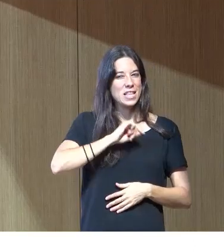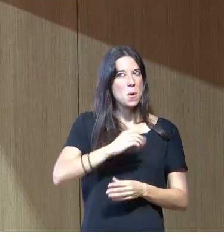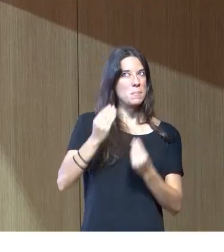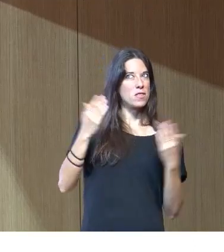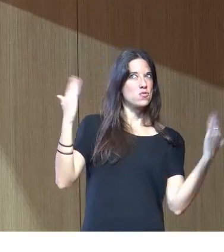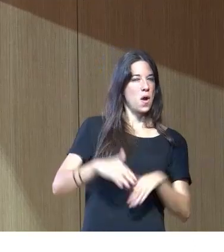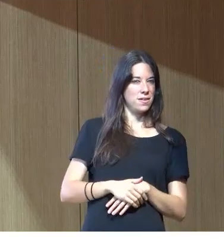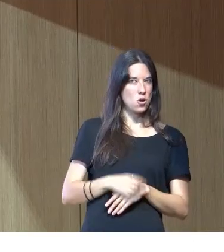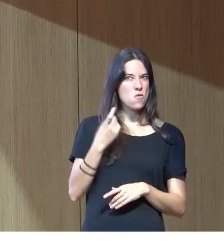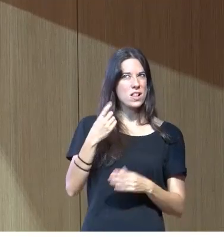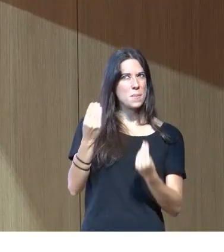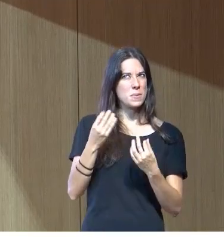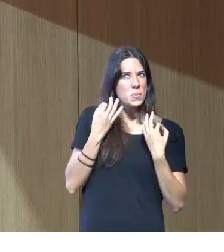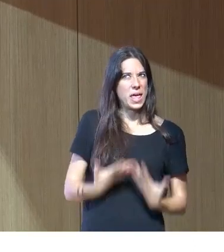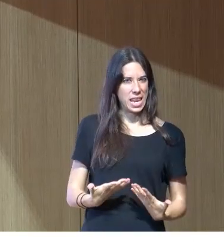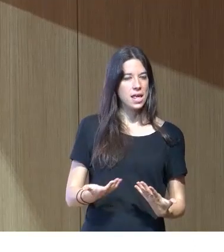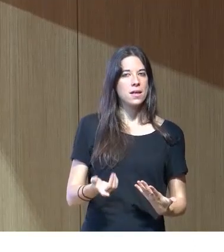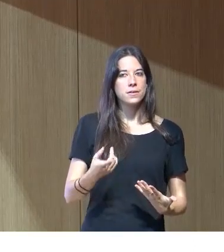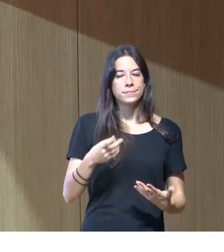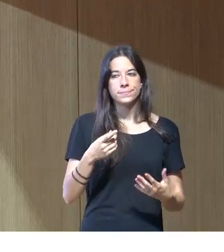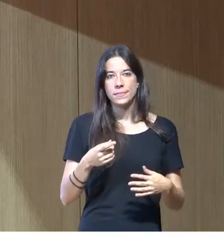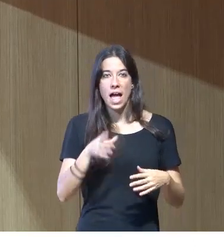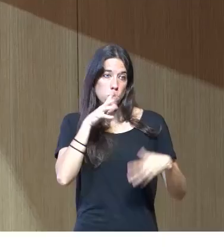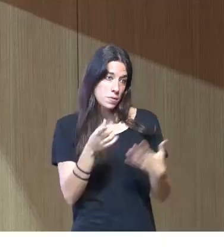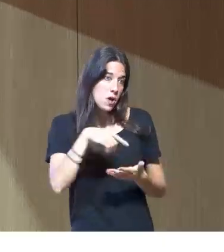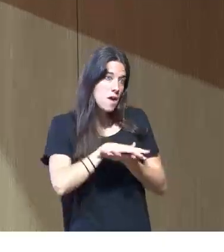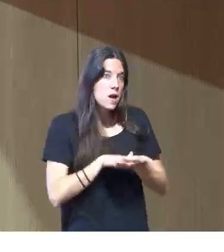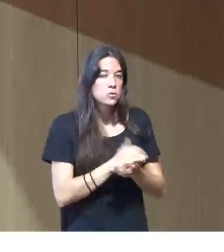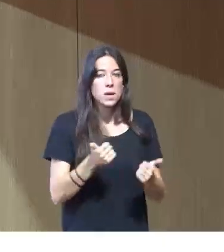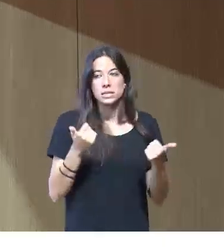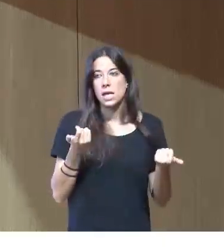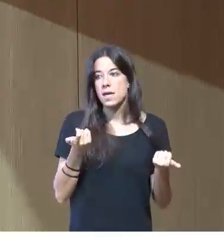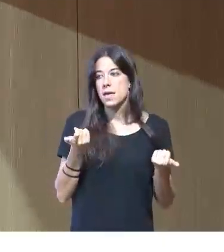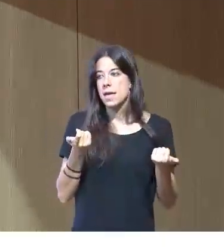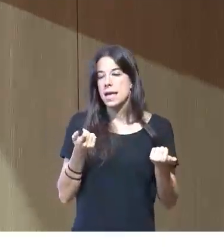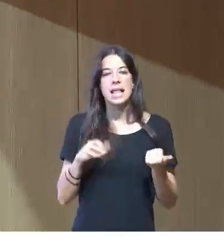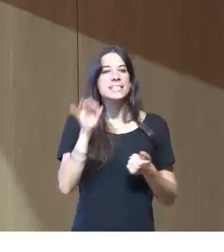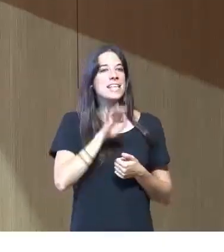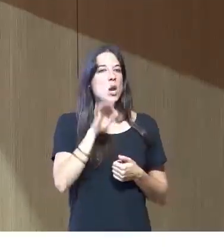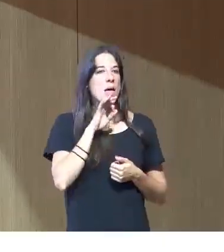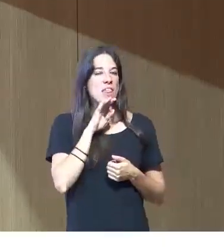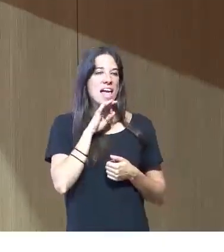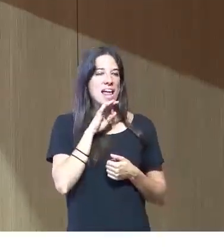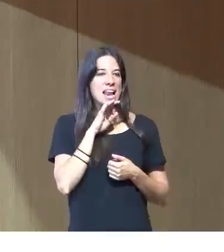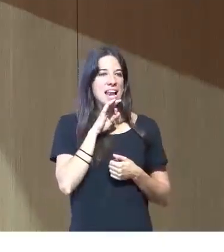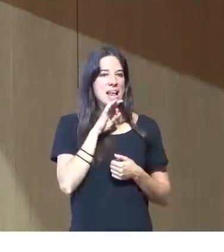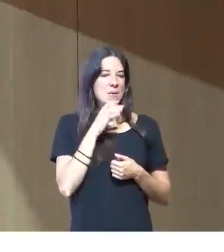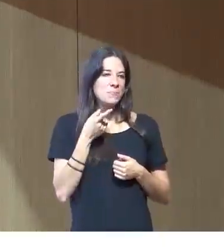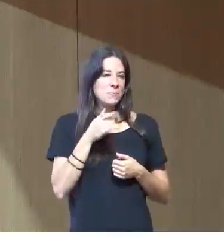no se siente vamos lo que llamamos actualmente ese síndrome del impostor que a lo mejor yo no puedo dar la